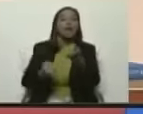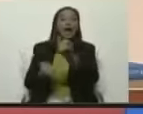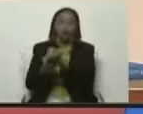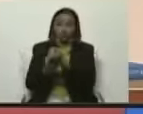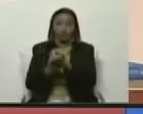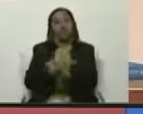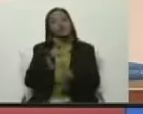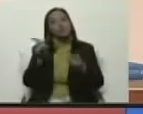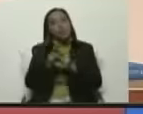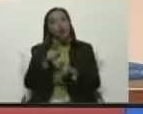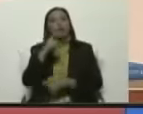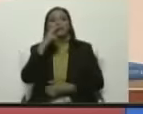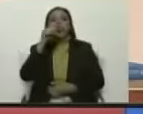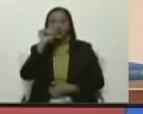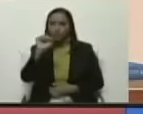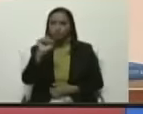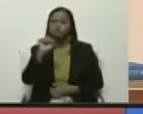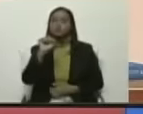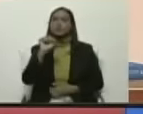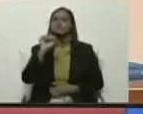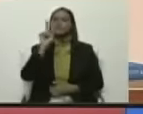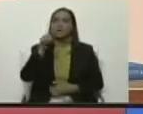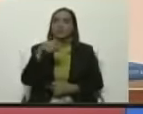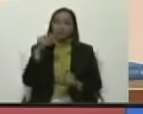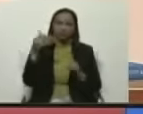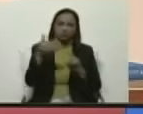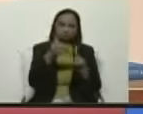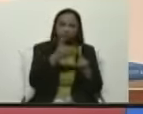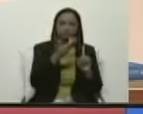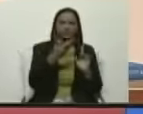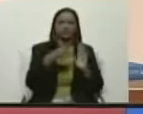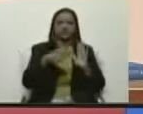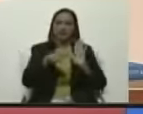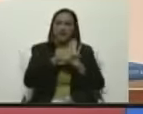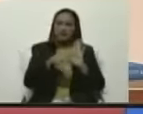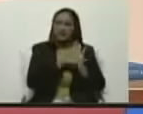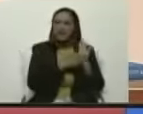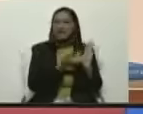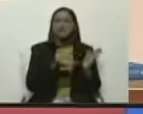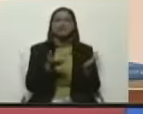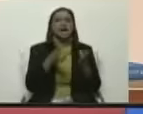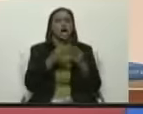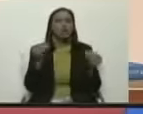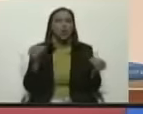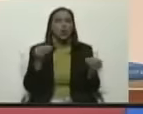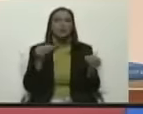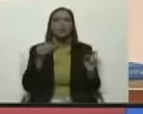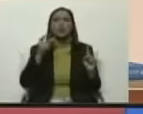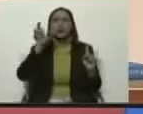que se ha puesto al frente, lo han amenazado, le han puesto precio a su cabeza,